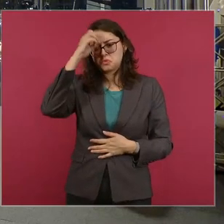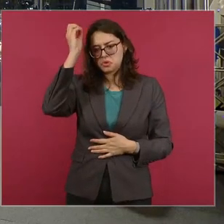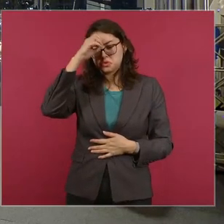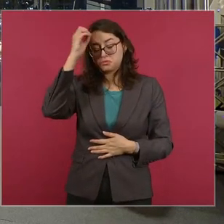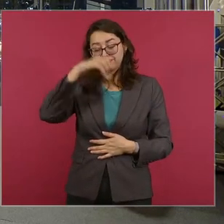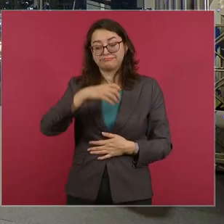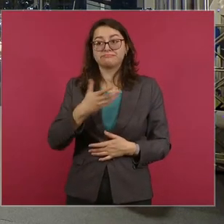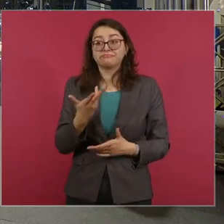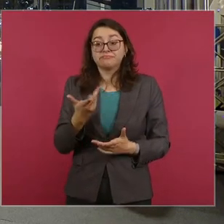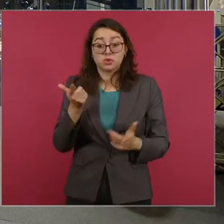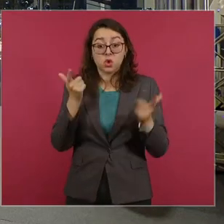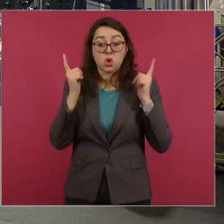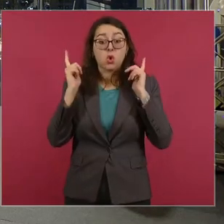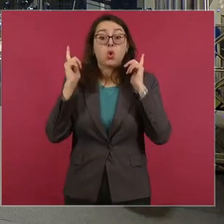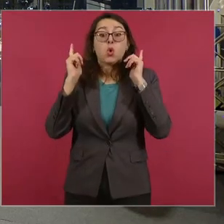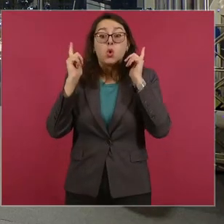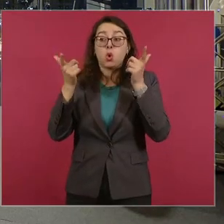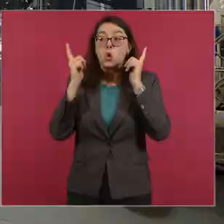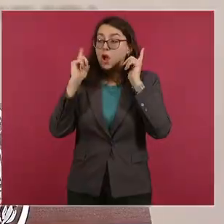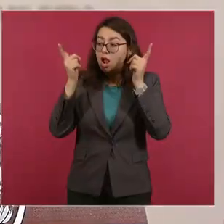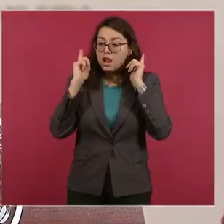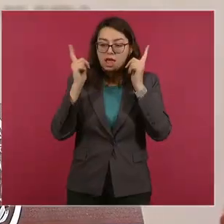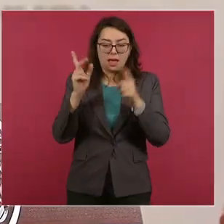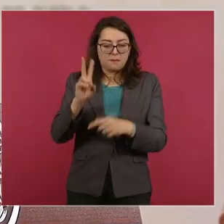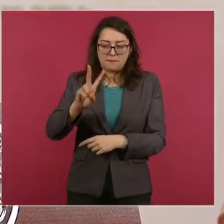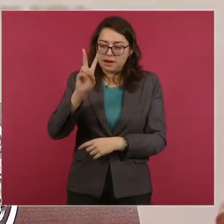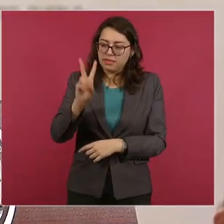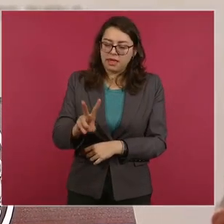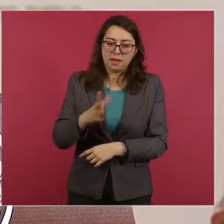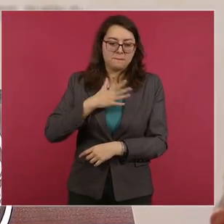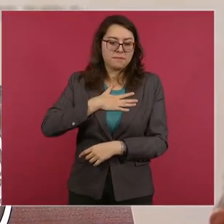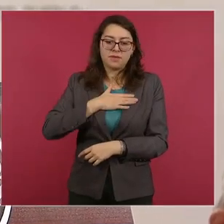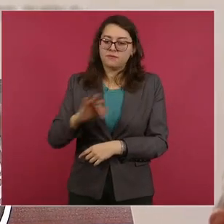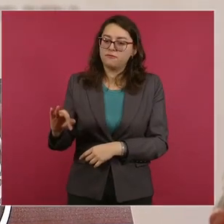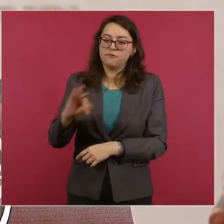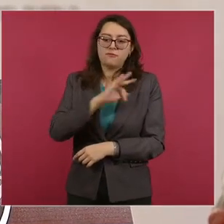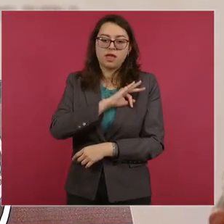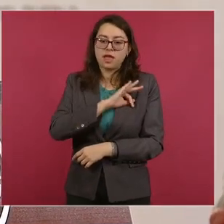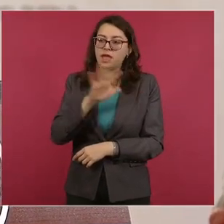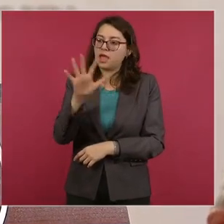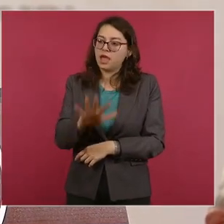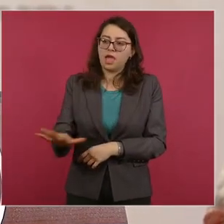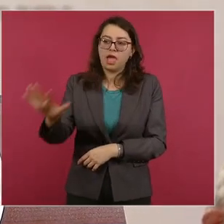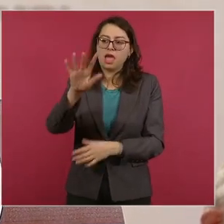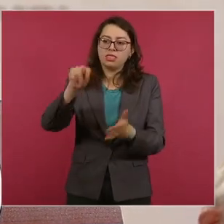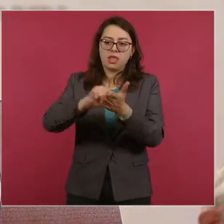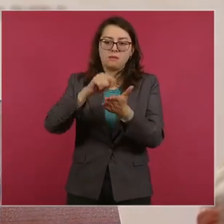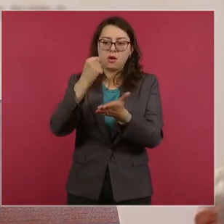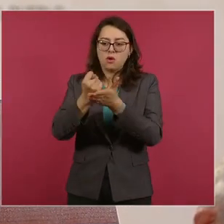deseo pues toda mi alma porque el pueblo de Tamaulipas lo merece